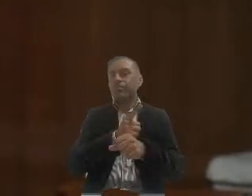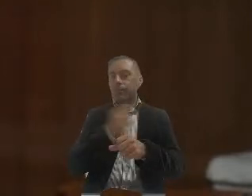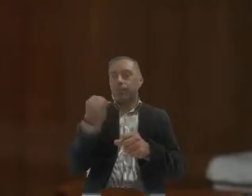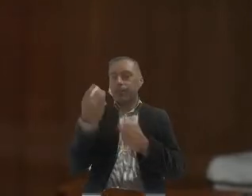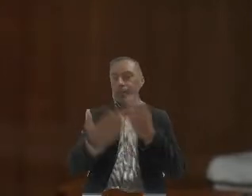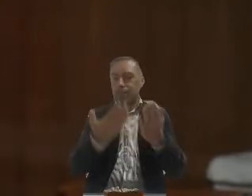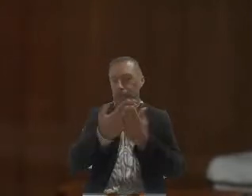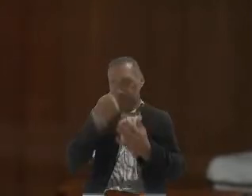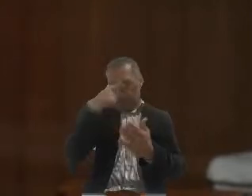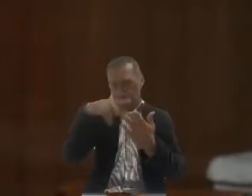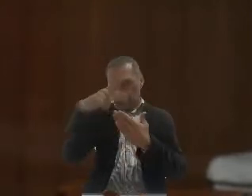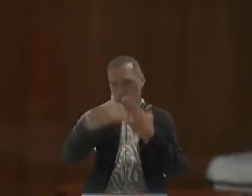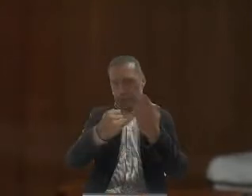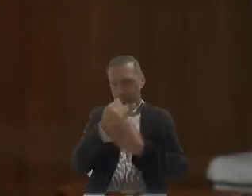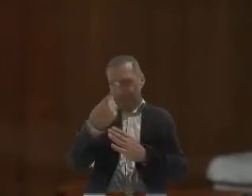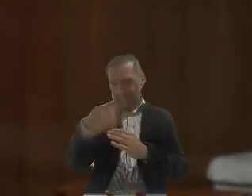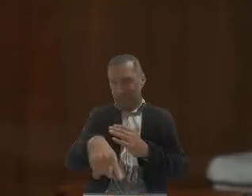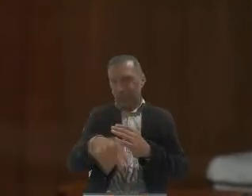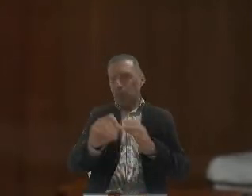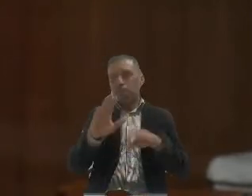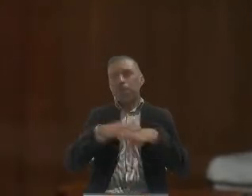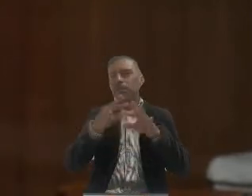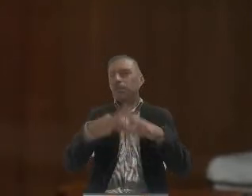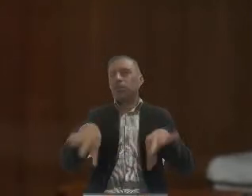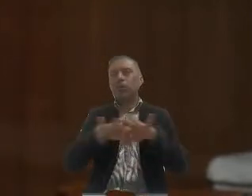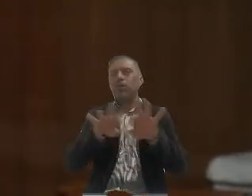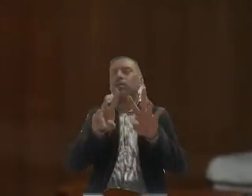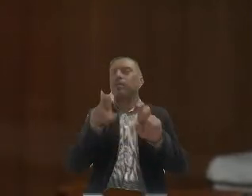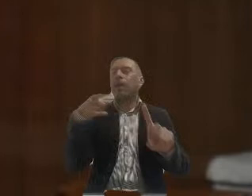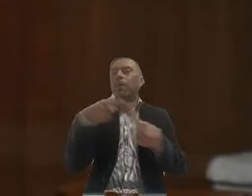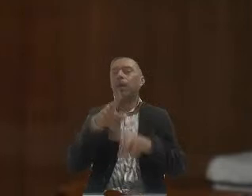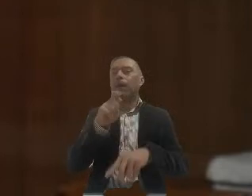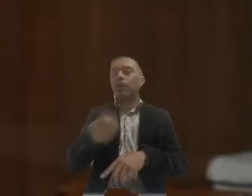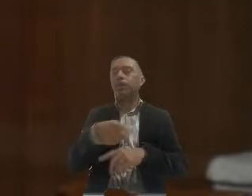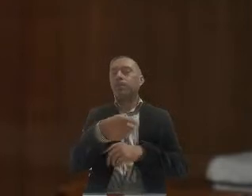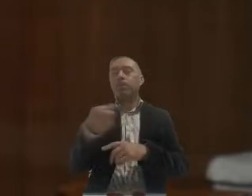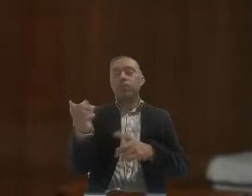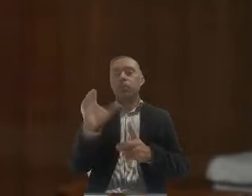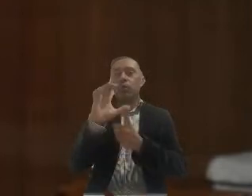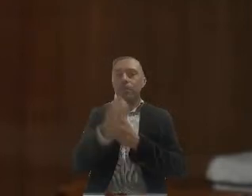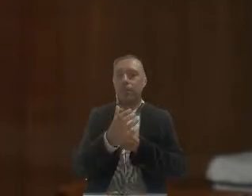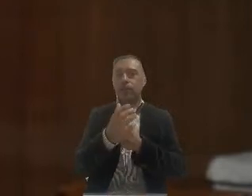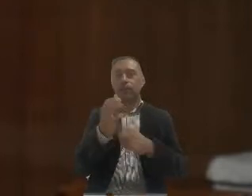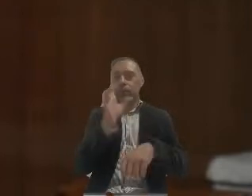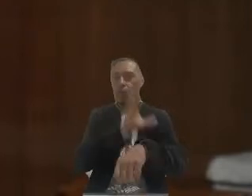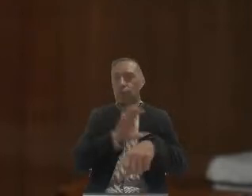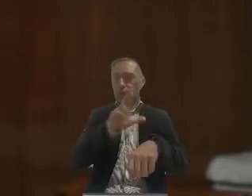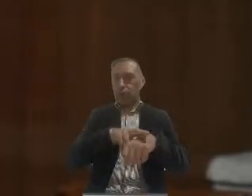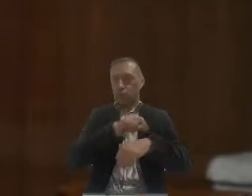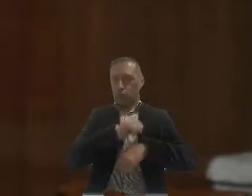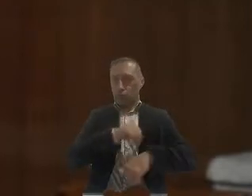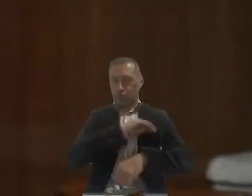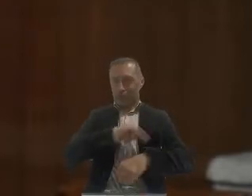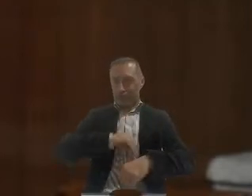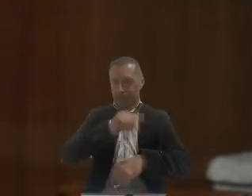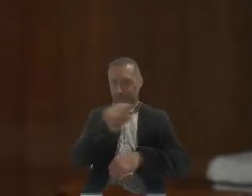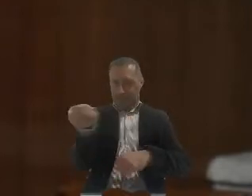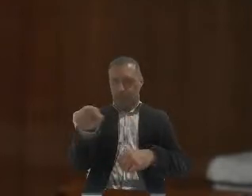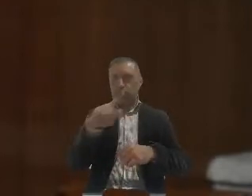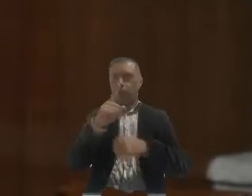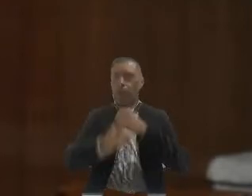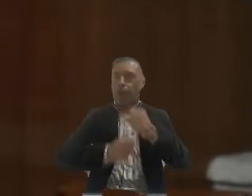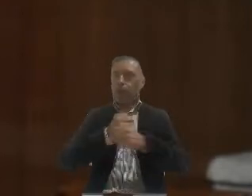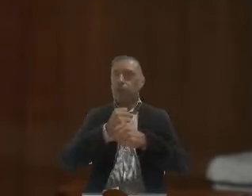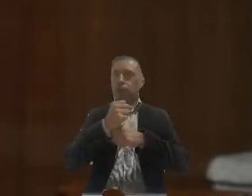decreto tiene como propósito fundamental que los comités coordinadores municipales, además de la elaboración y entrega de informes